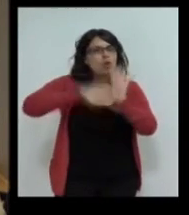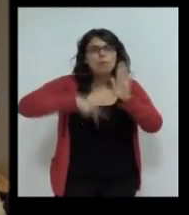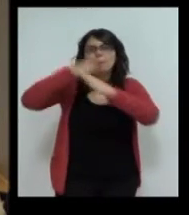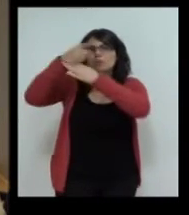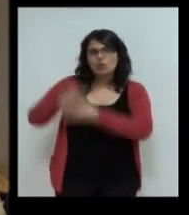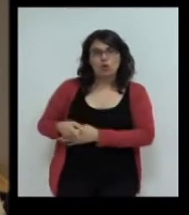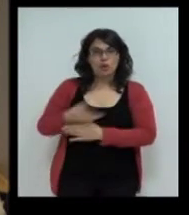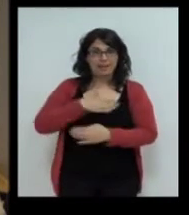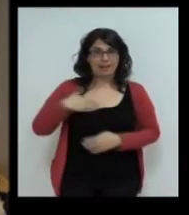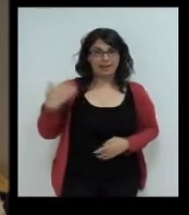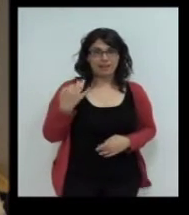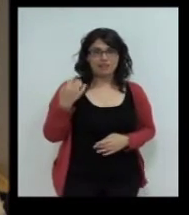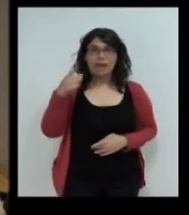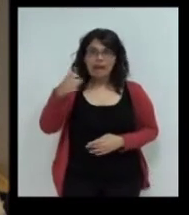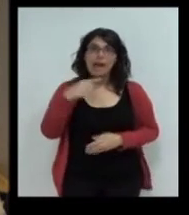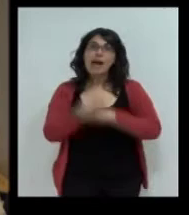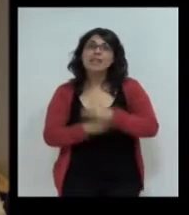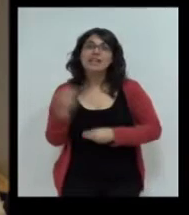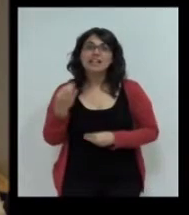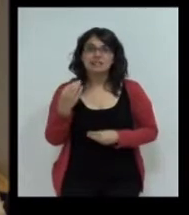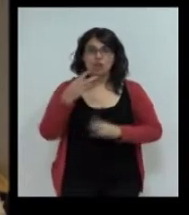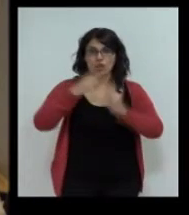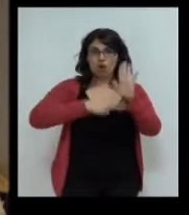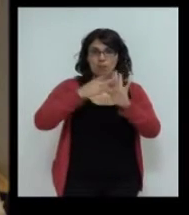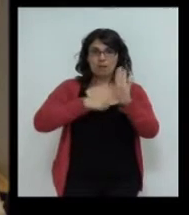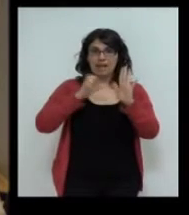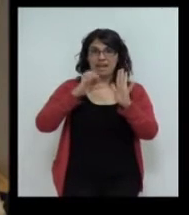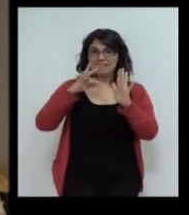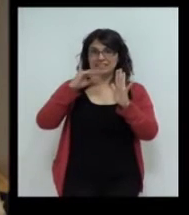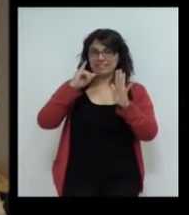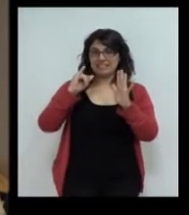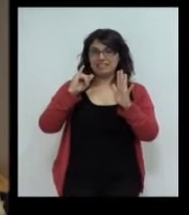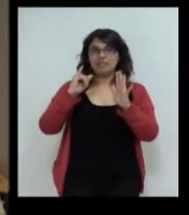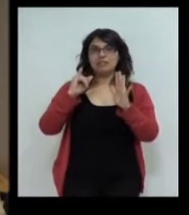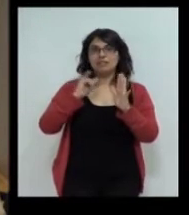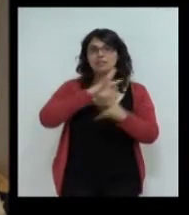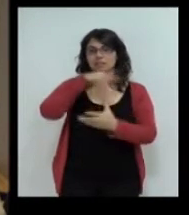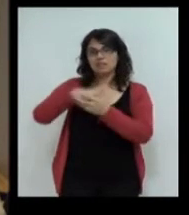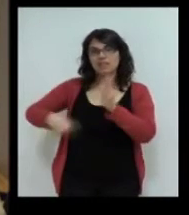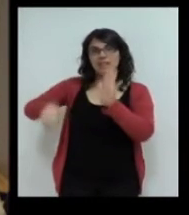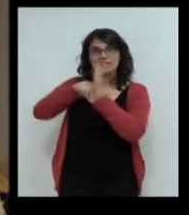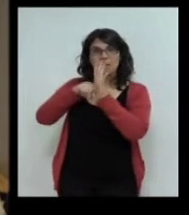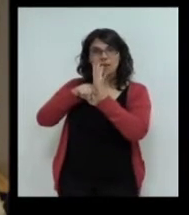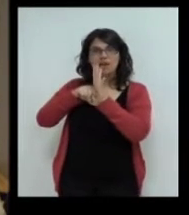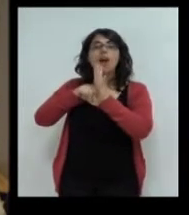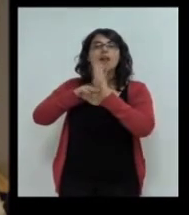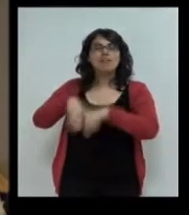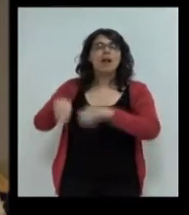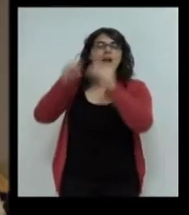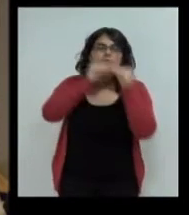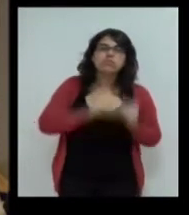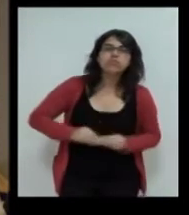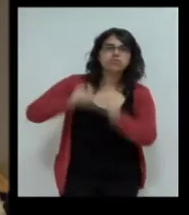norma, lo que hacía era coger la norma ETSI, la introducía en una directiva Y la armonizamos. y se armonizaba para toda la Unión Europea.